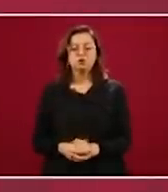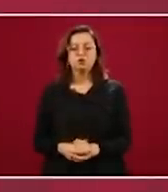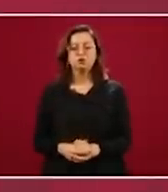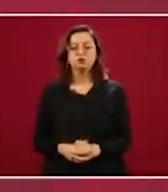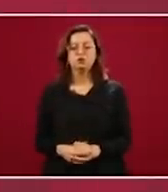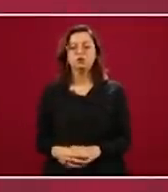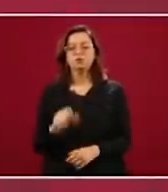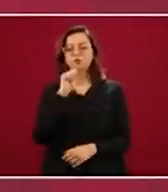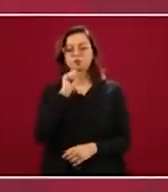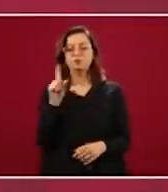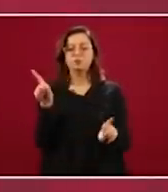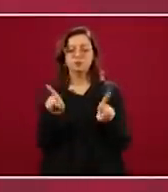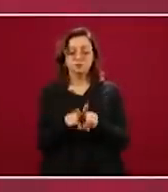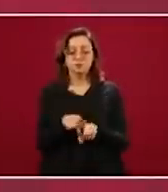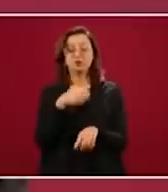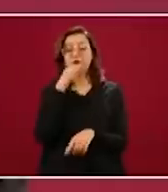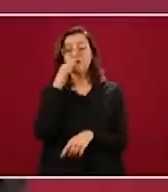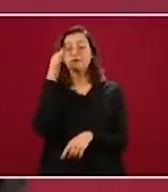mañana